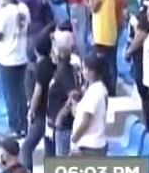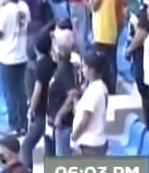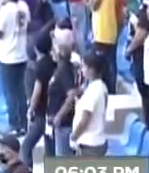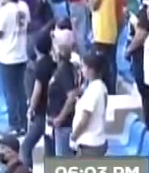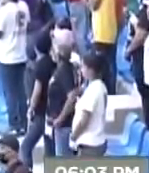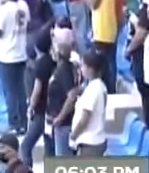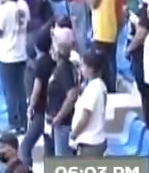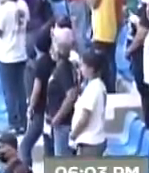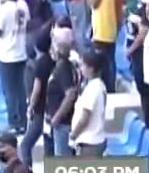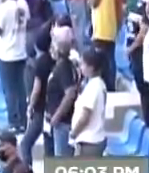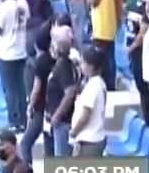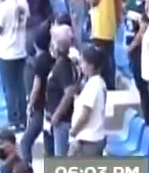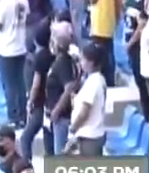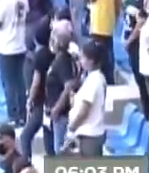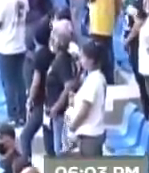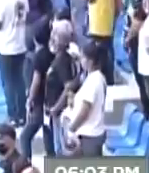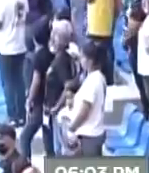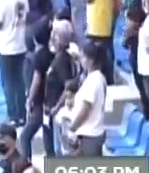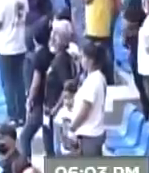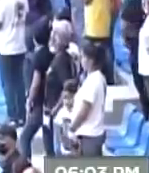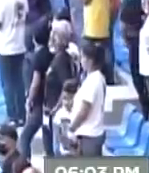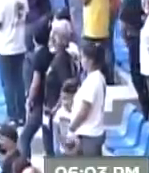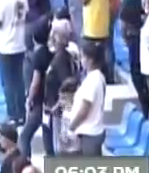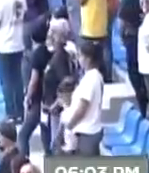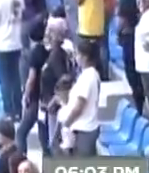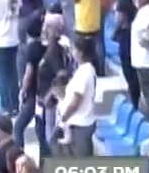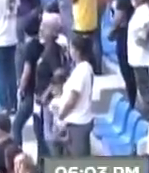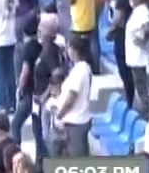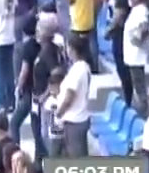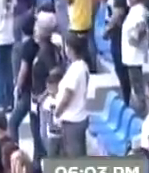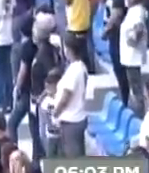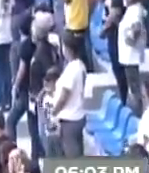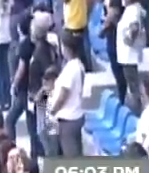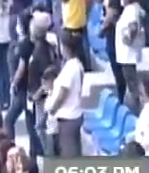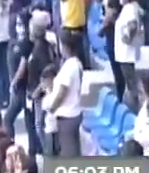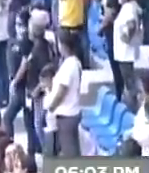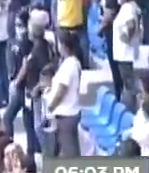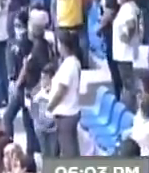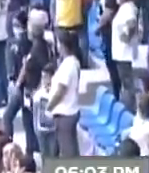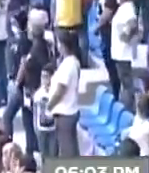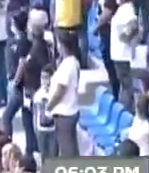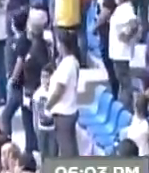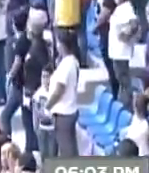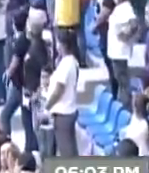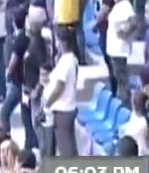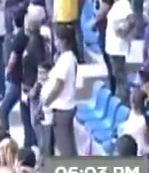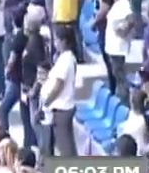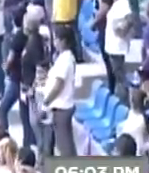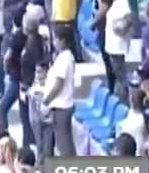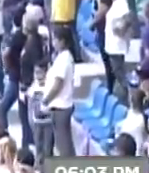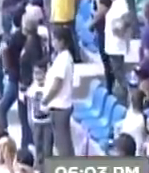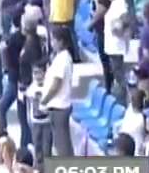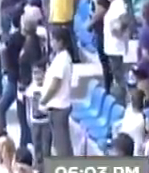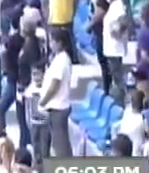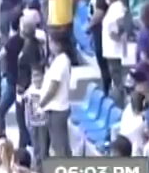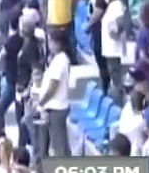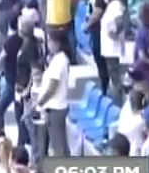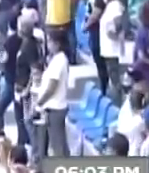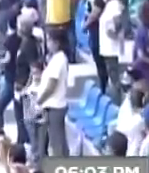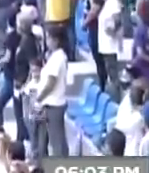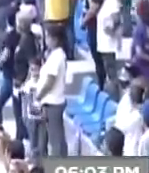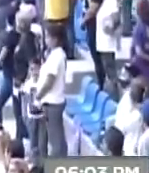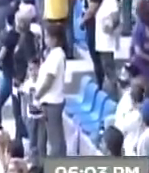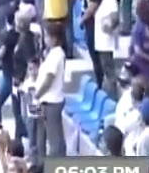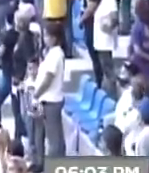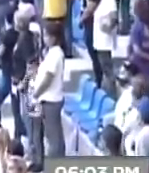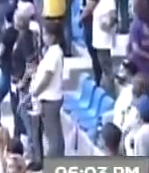Iniciamos esta transmisión desde el estadio de béisbol general en jefe Jorge Luis García Carneiro en el estado La Guaira,